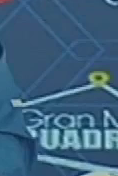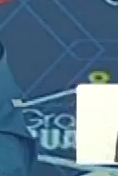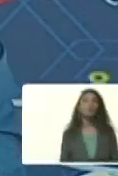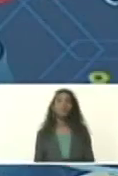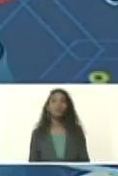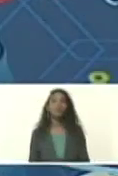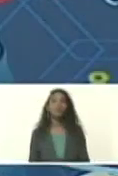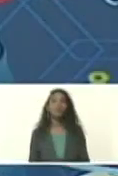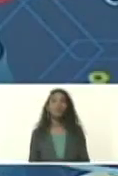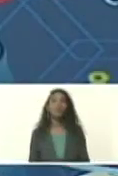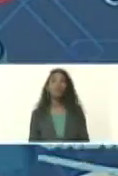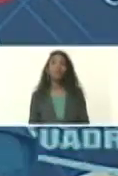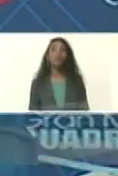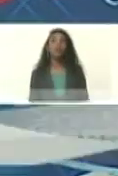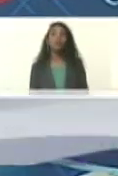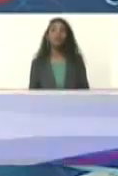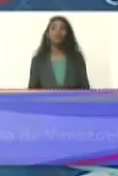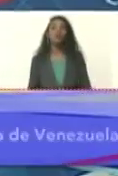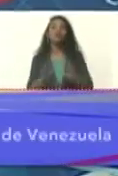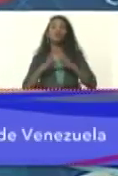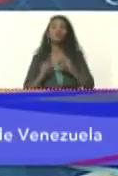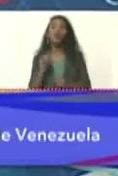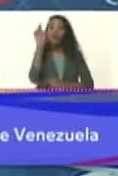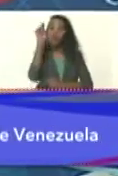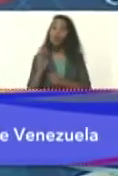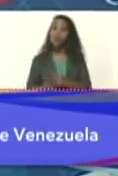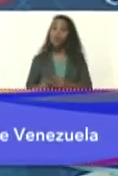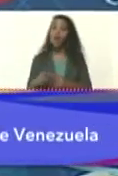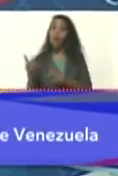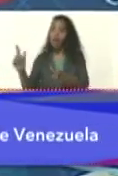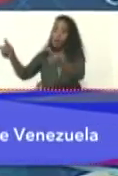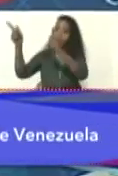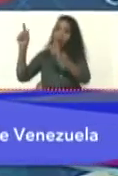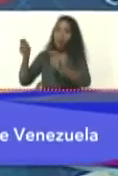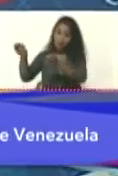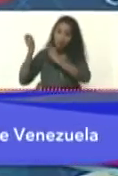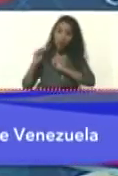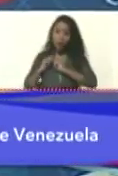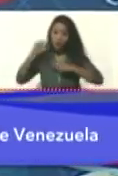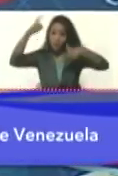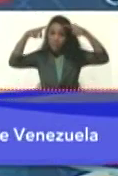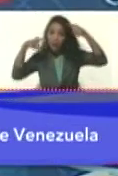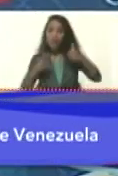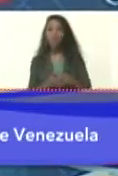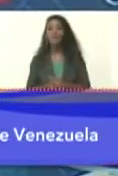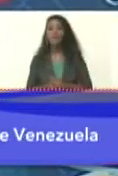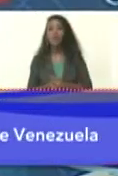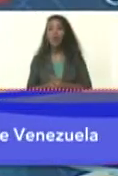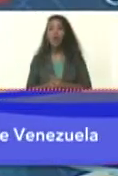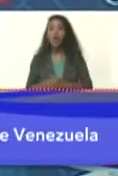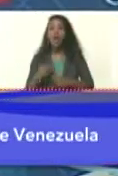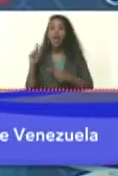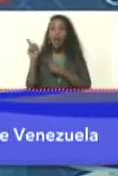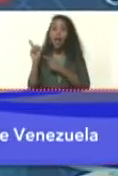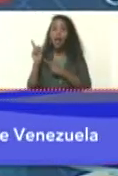reivindicar todos los días el legado del comandante Chávez, porque Chávez rescató el proyecto de